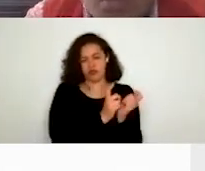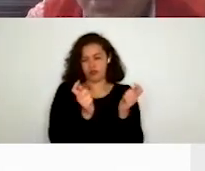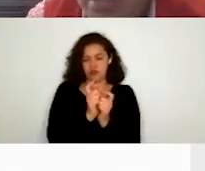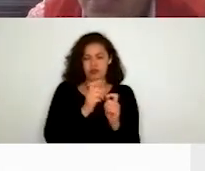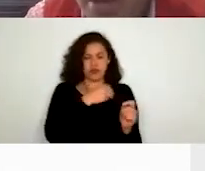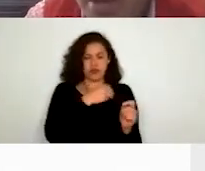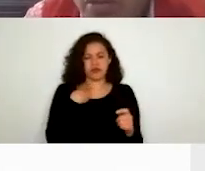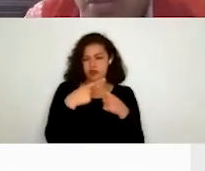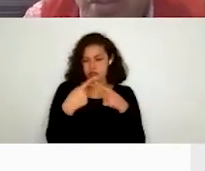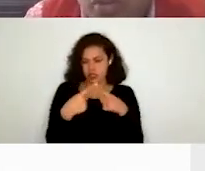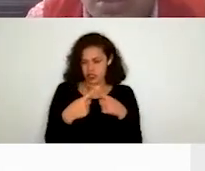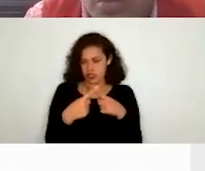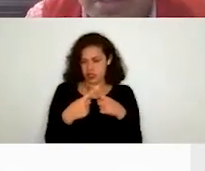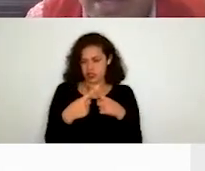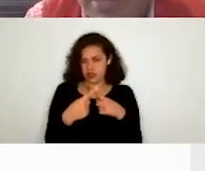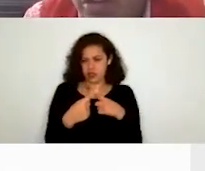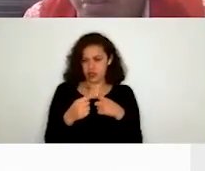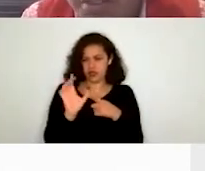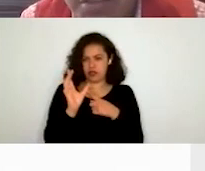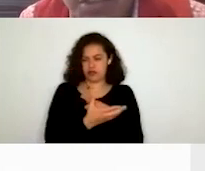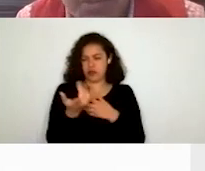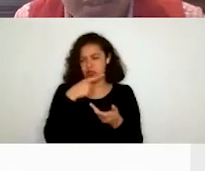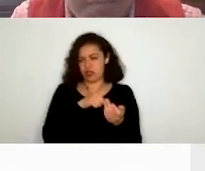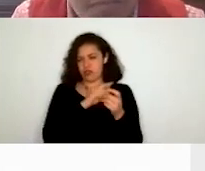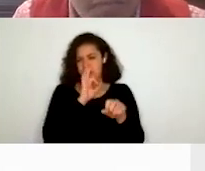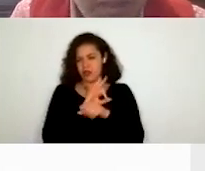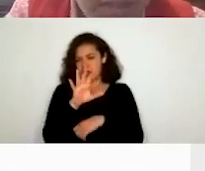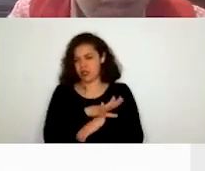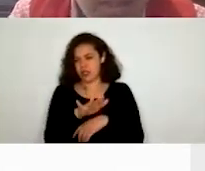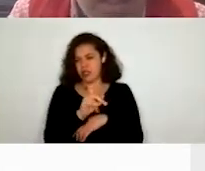¿Cómo está conformado nuestro Comité Interno de Protección Civil?